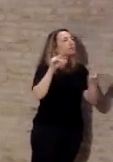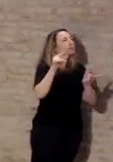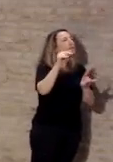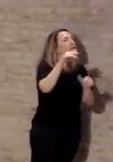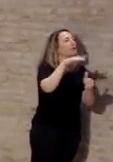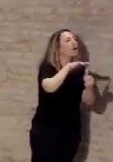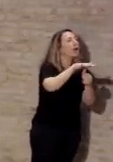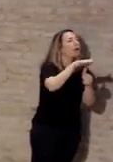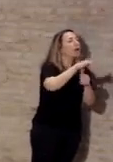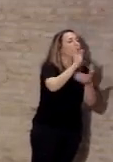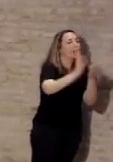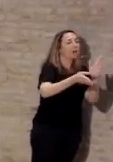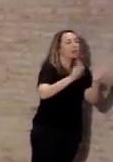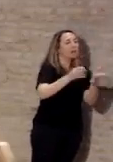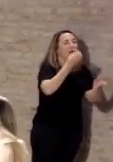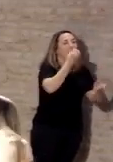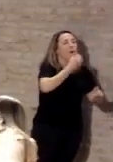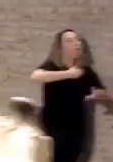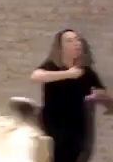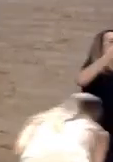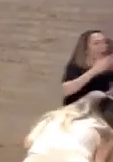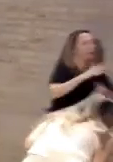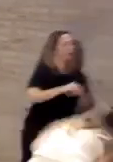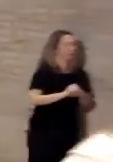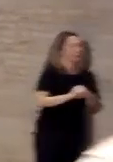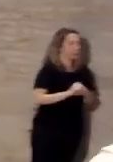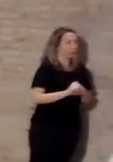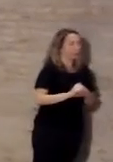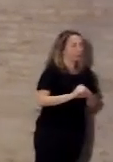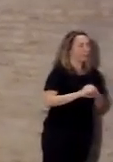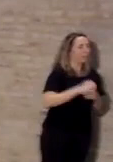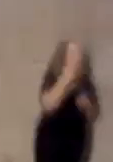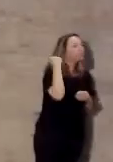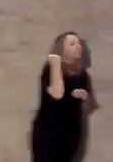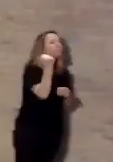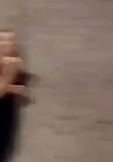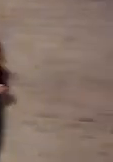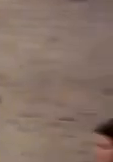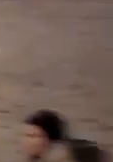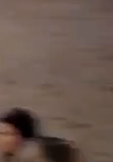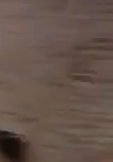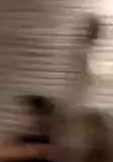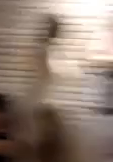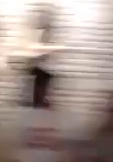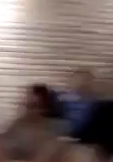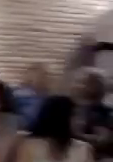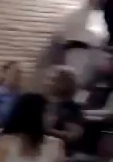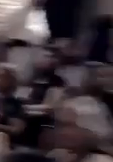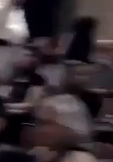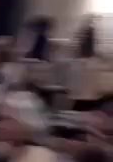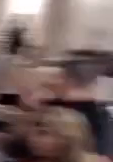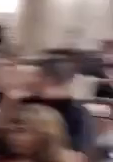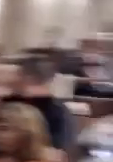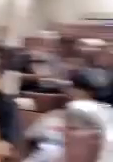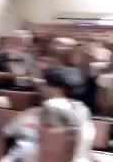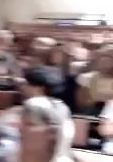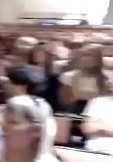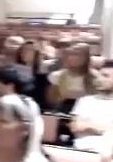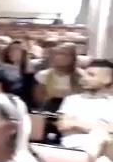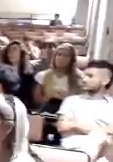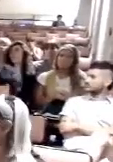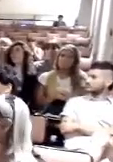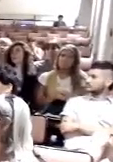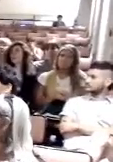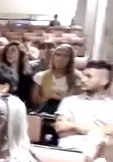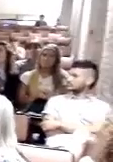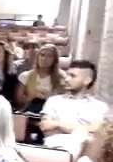cualquier víctima de violencia de género eh Y me parece que eso es importante porque bueno Estaba